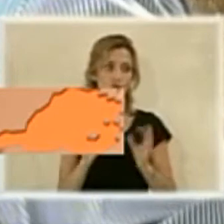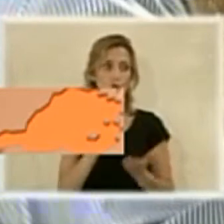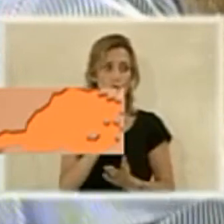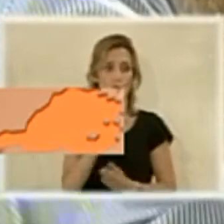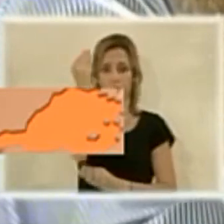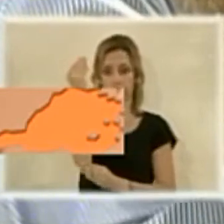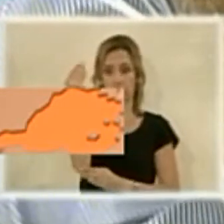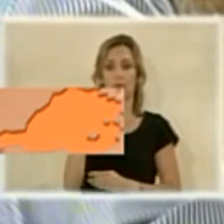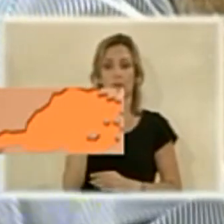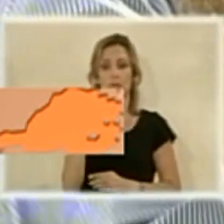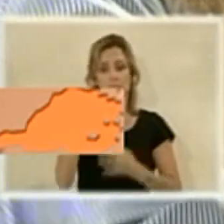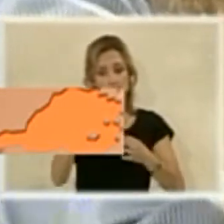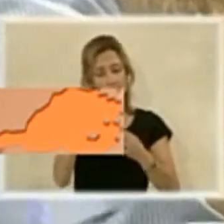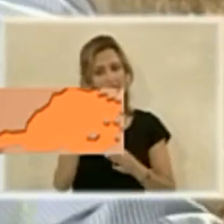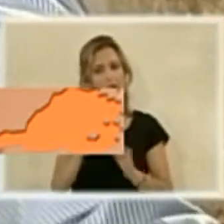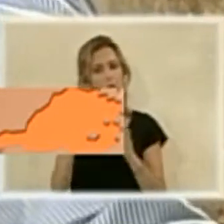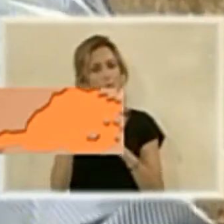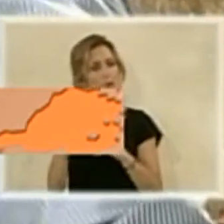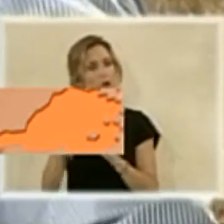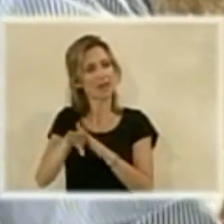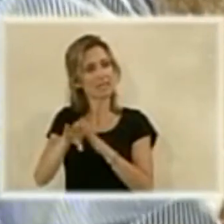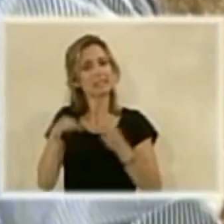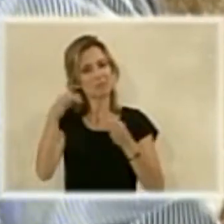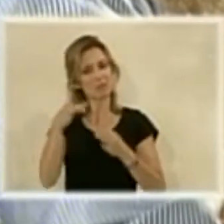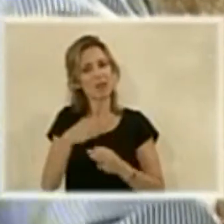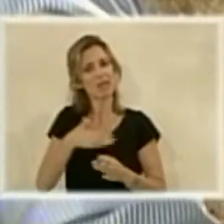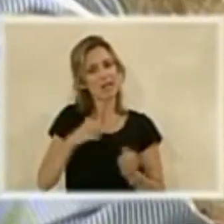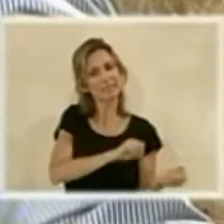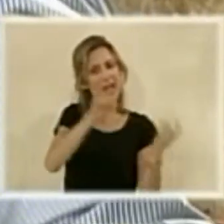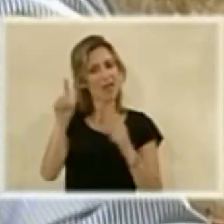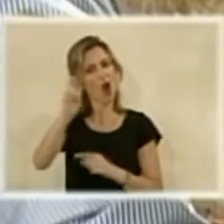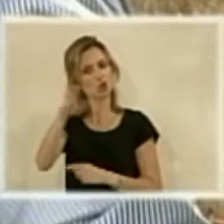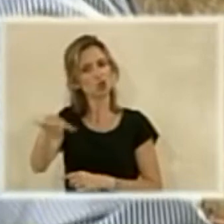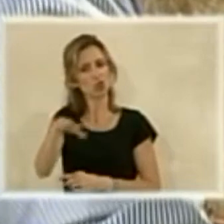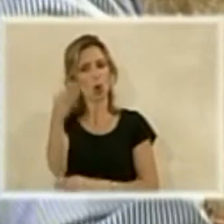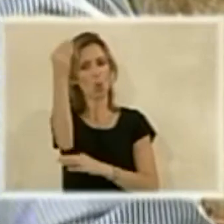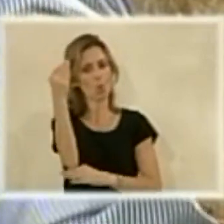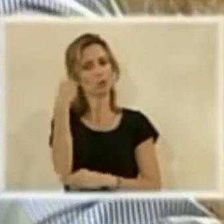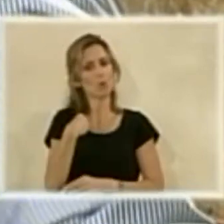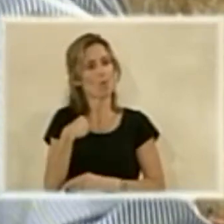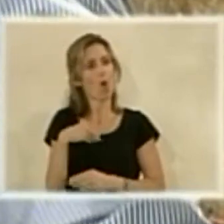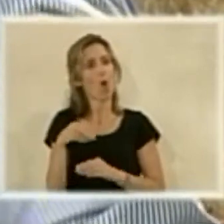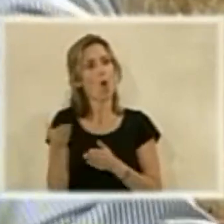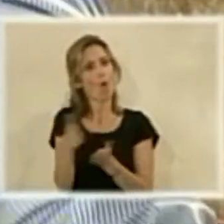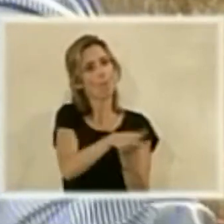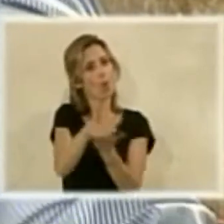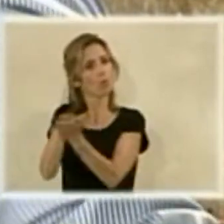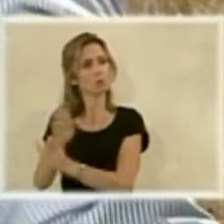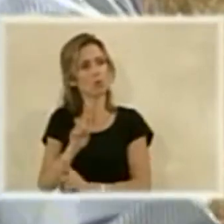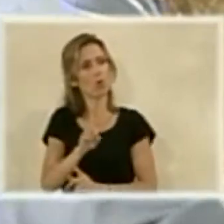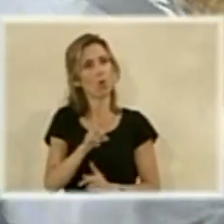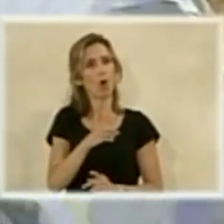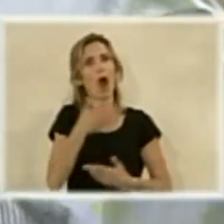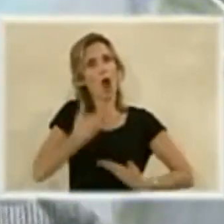tenido una tentación de trasladar el Pingurucho a otro sitio. No se ha sentido históricamente a gusto con